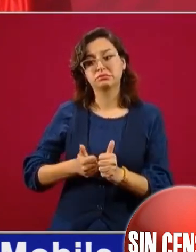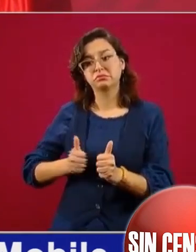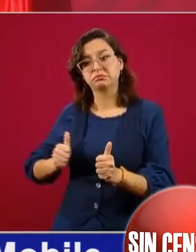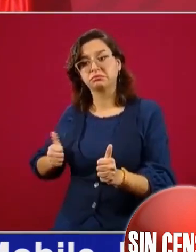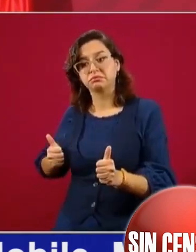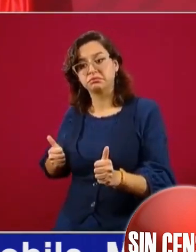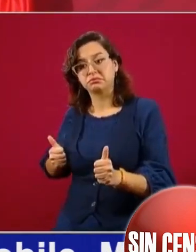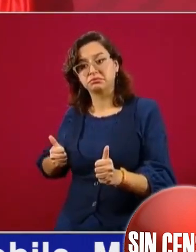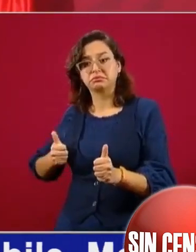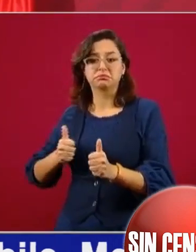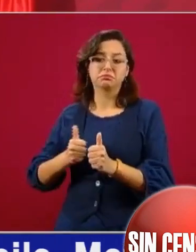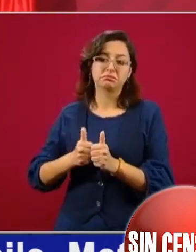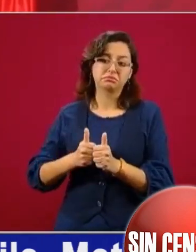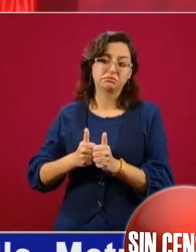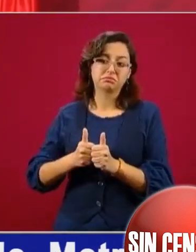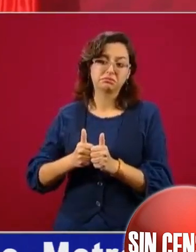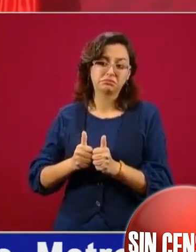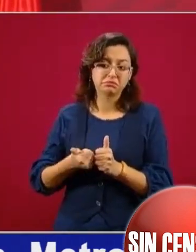desarrollándose,